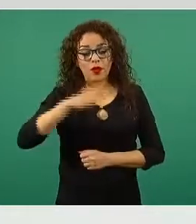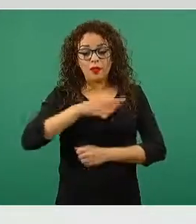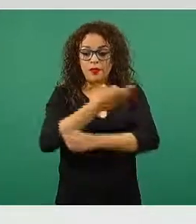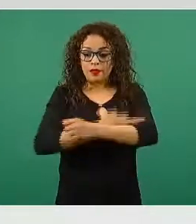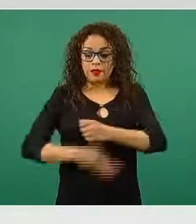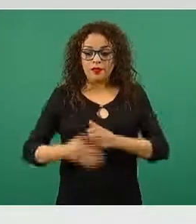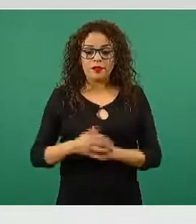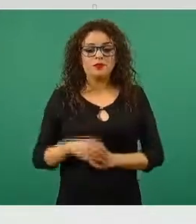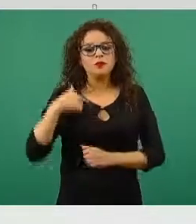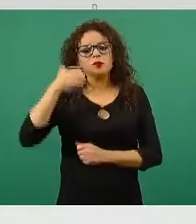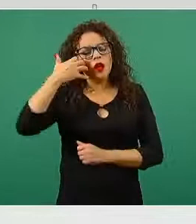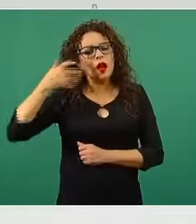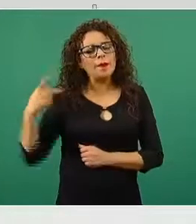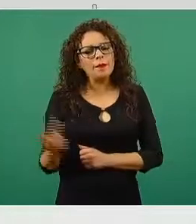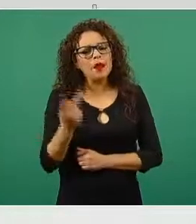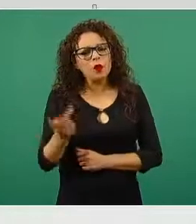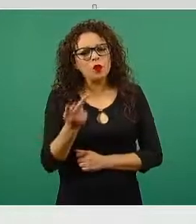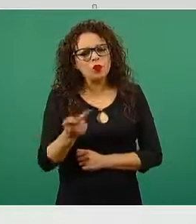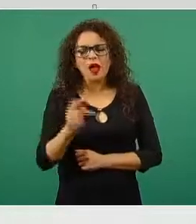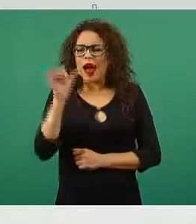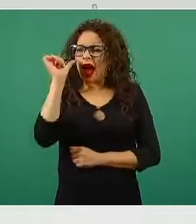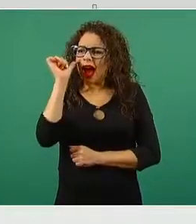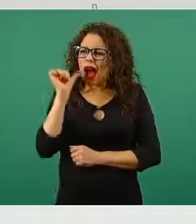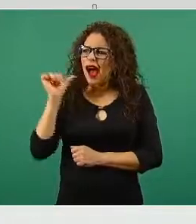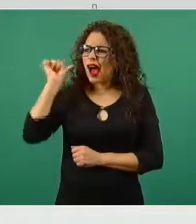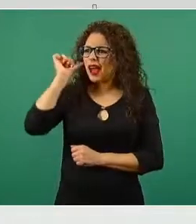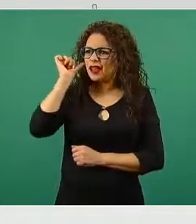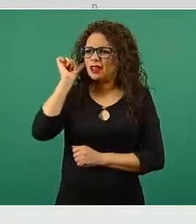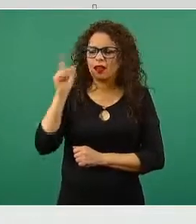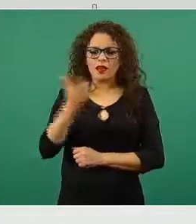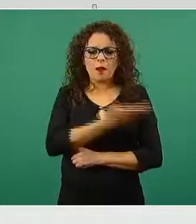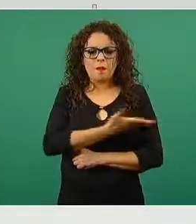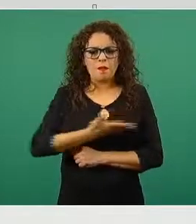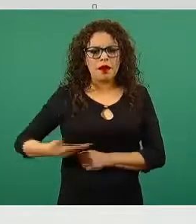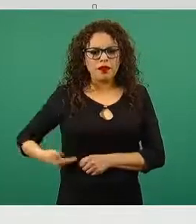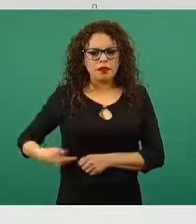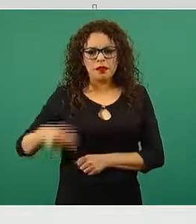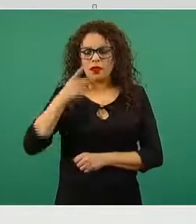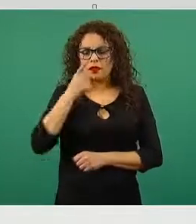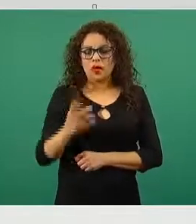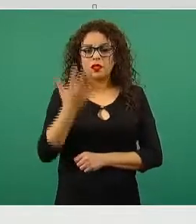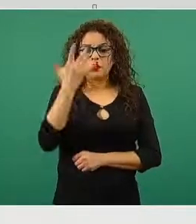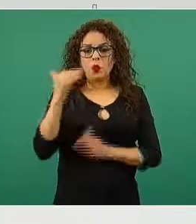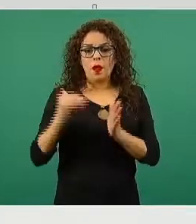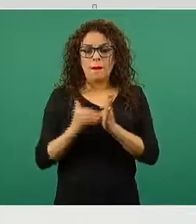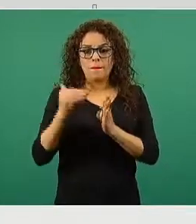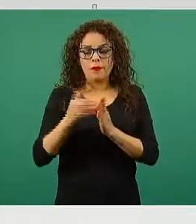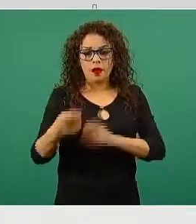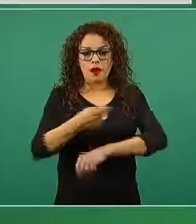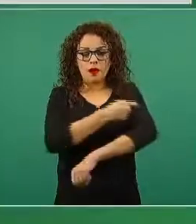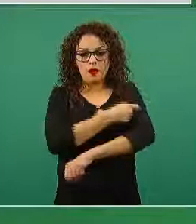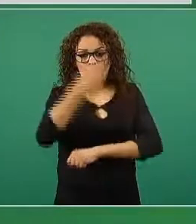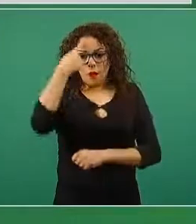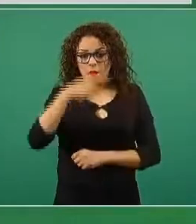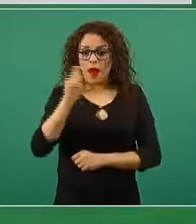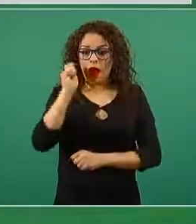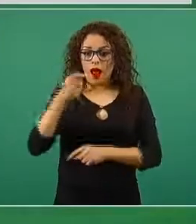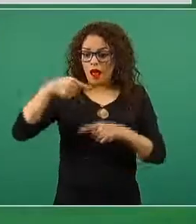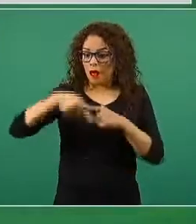doctor. Preguntarle, ayer el presidente proyectaba 50 millones de vacunados para principios del mes de